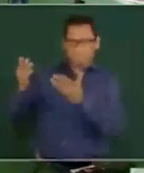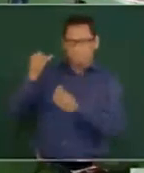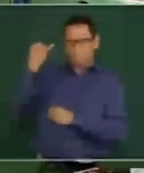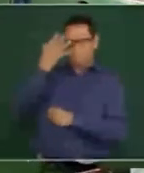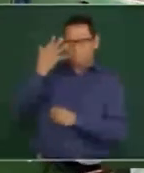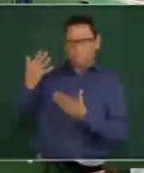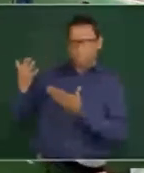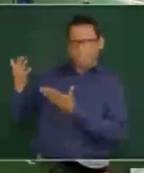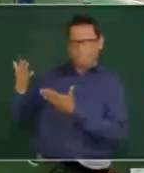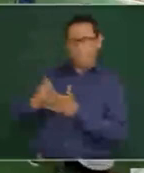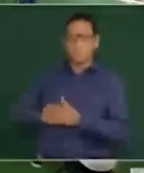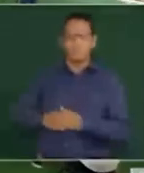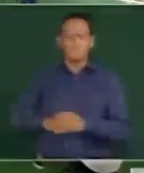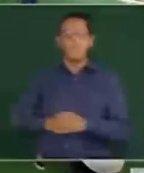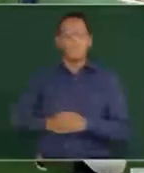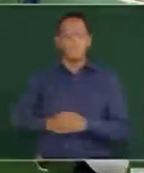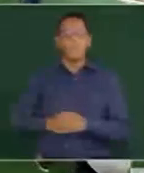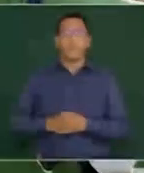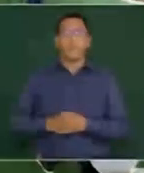Es que,